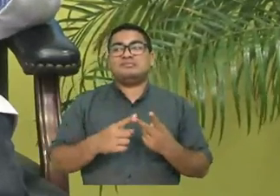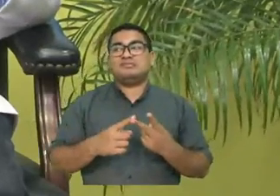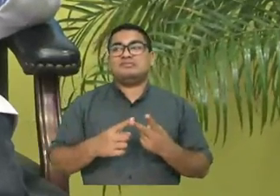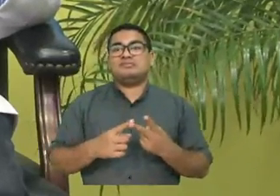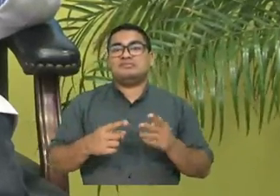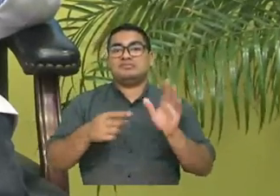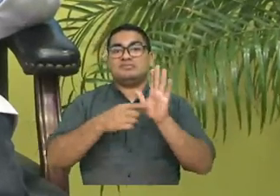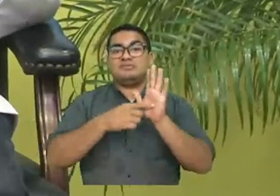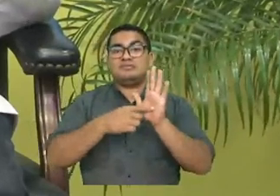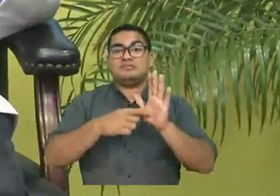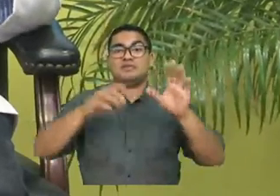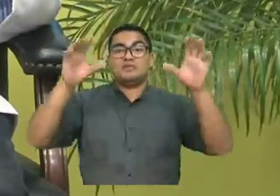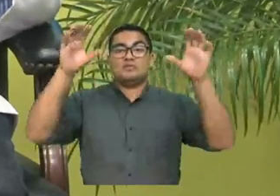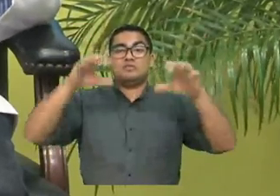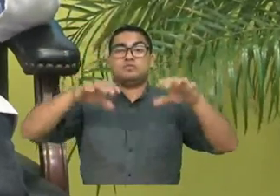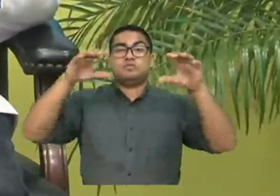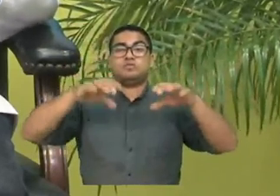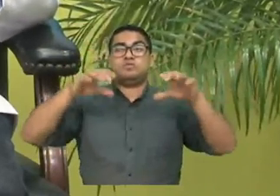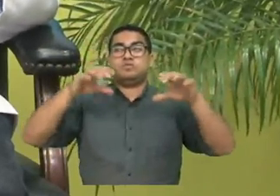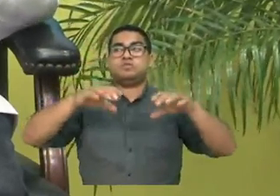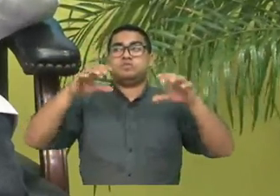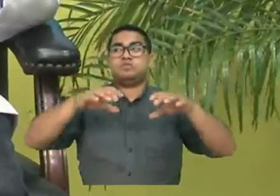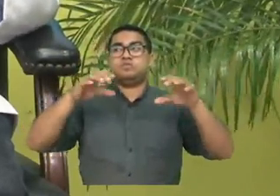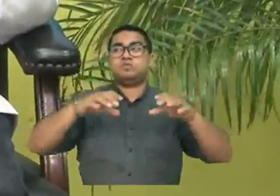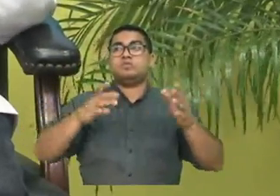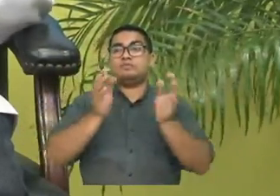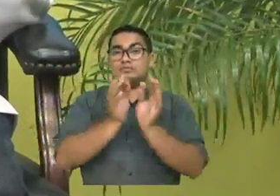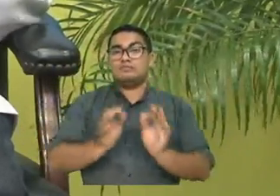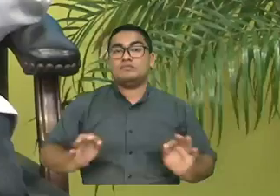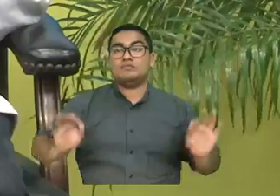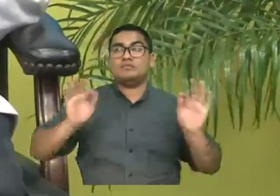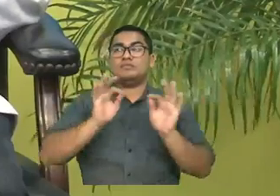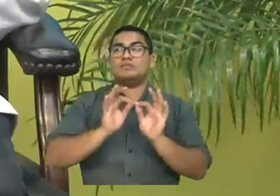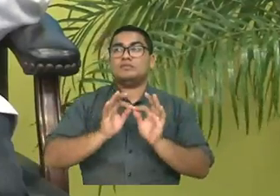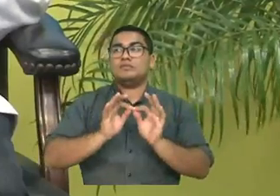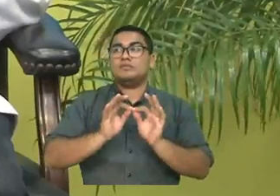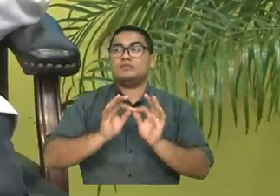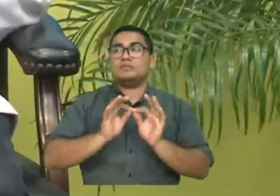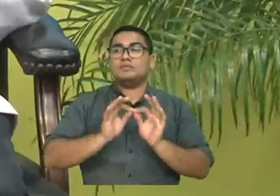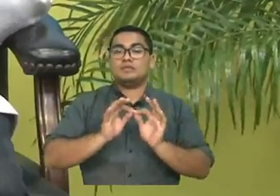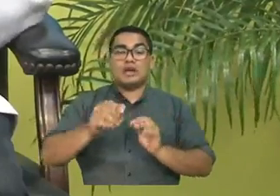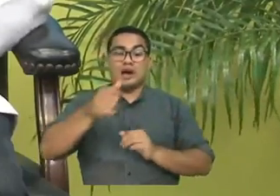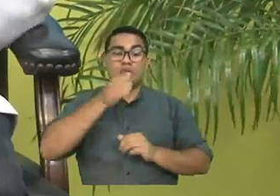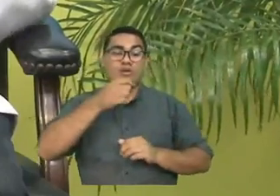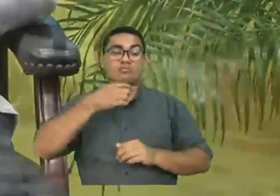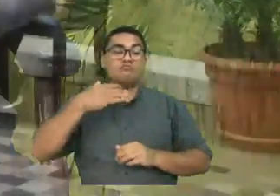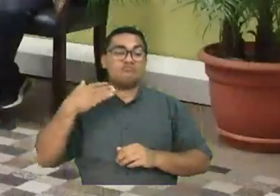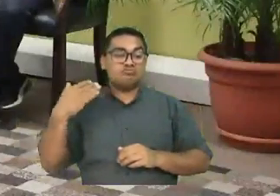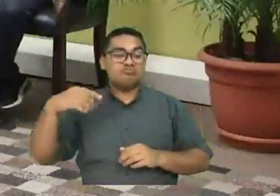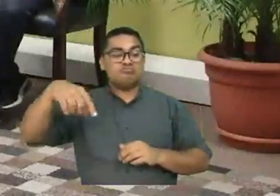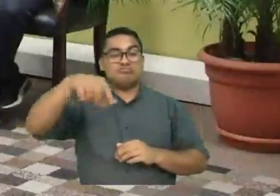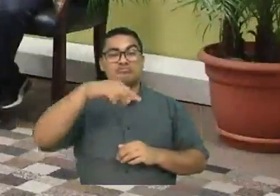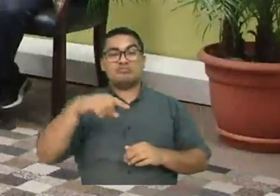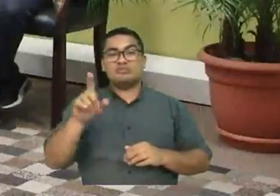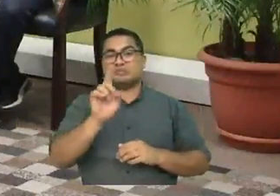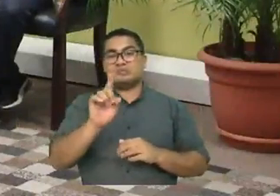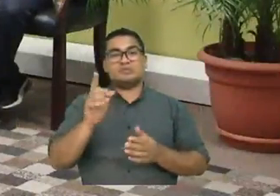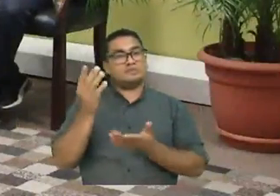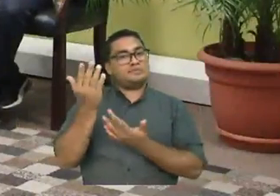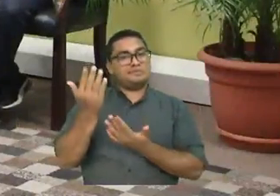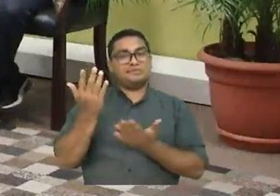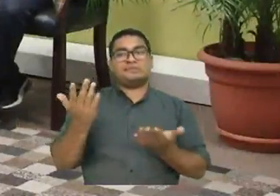cuando llueve, por varios motivos, mejor hay que tener mucho cuidado pasarse la charca, ¿no? Sí, pasar por los lo que equipos. Estamos